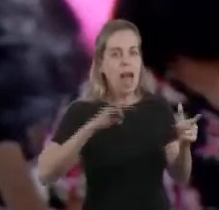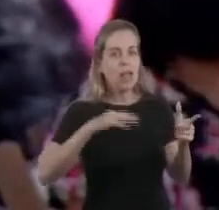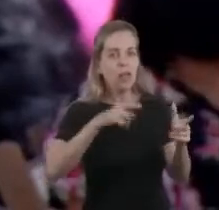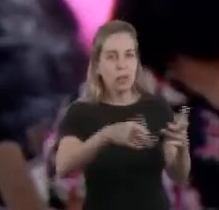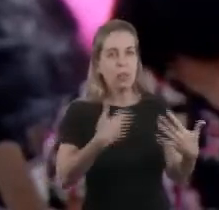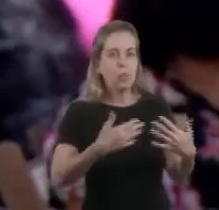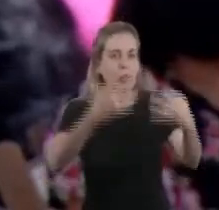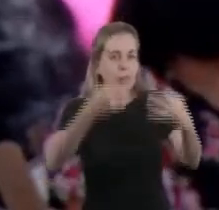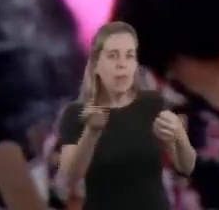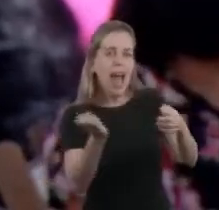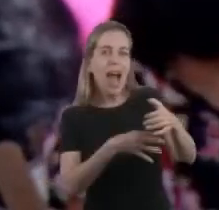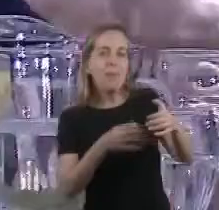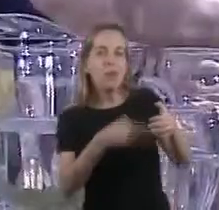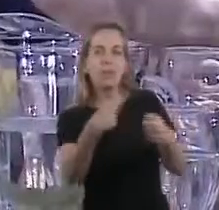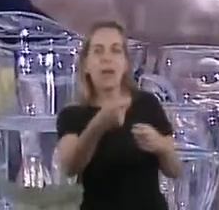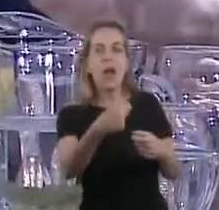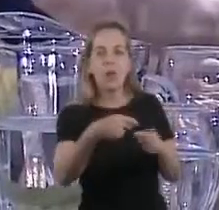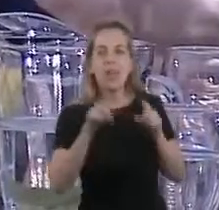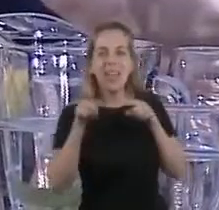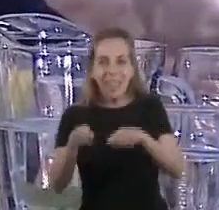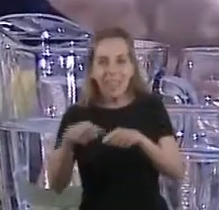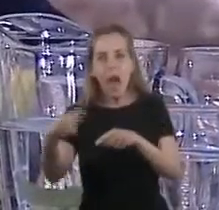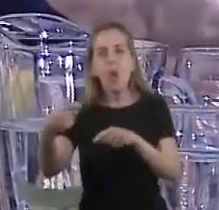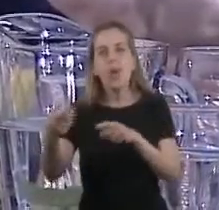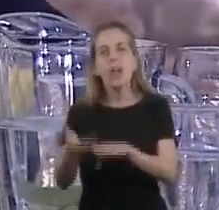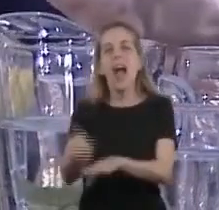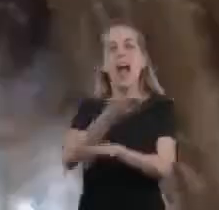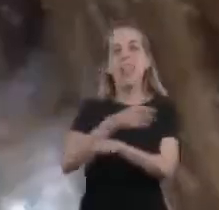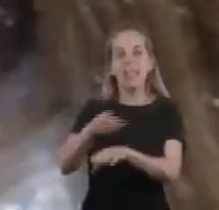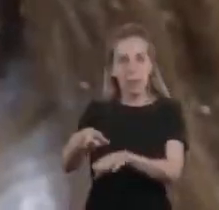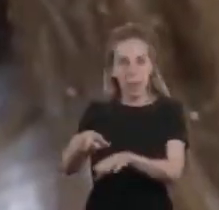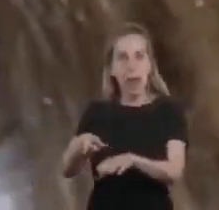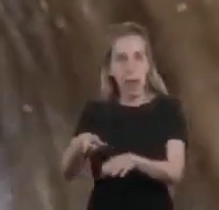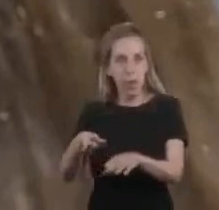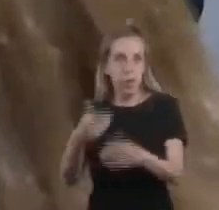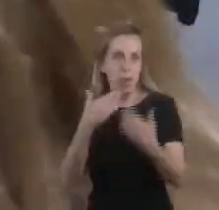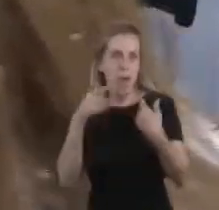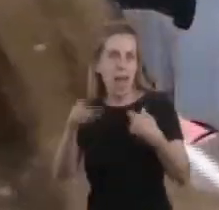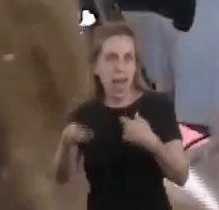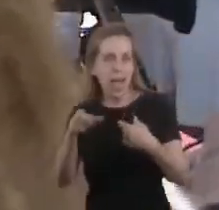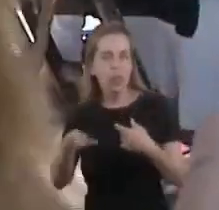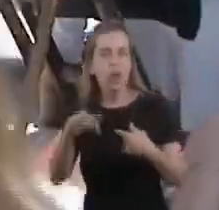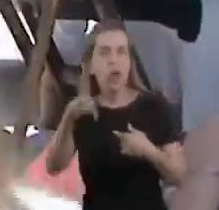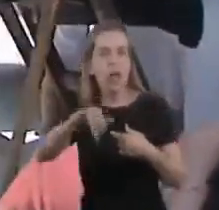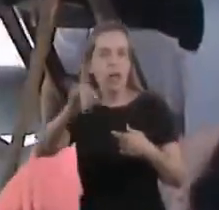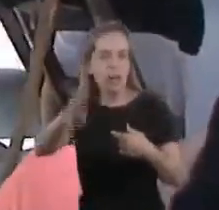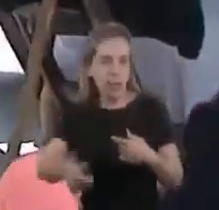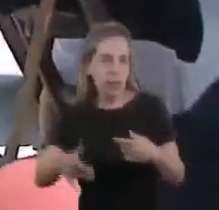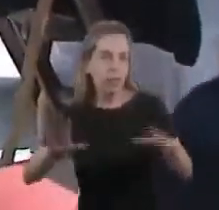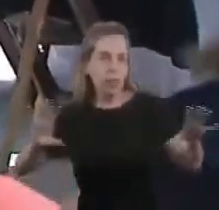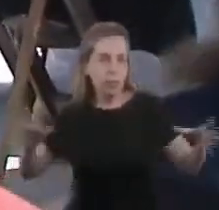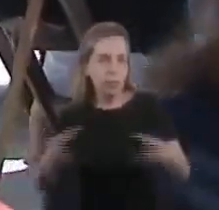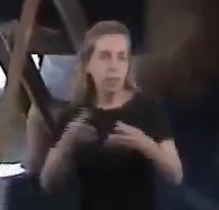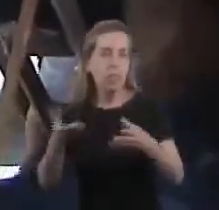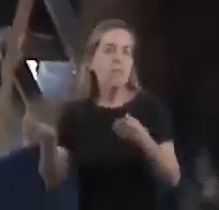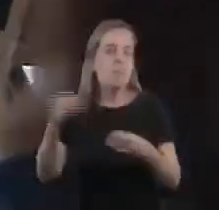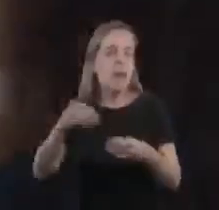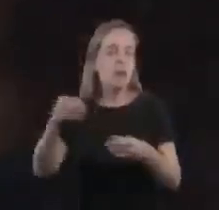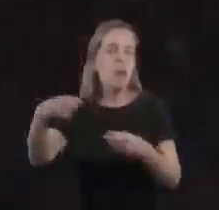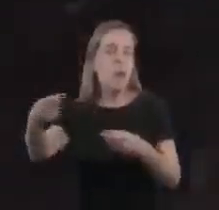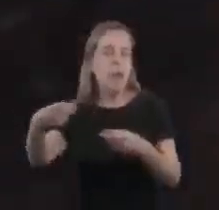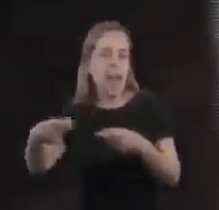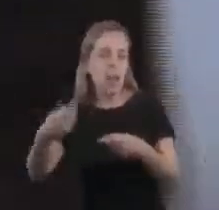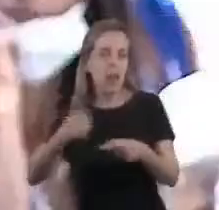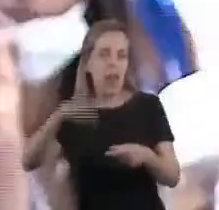jubilación anticipada también nos permitió alcanzar, agrandar, abrazar en cobertura a más jubilados y jubiladas